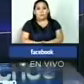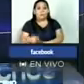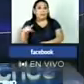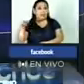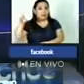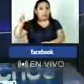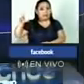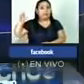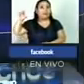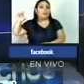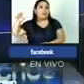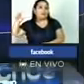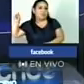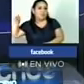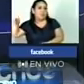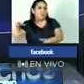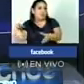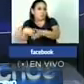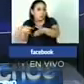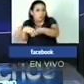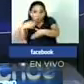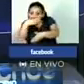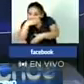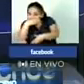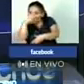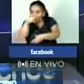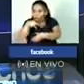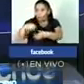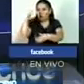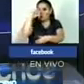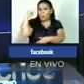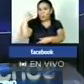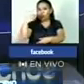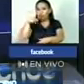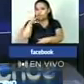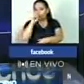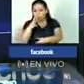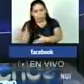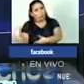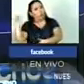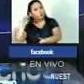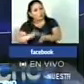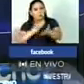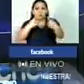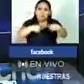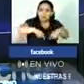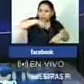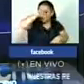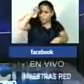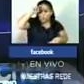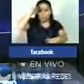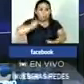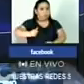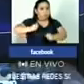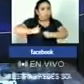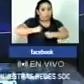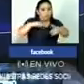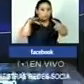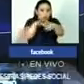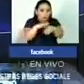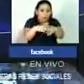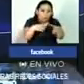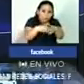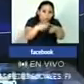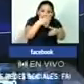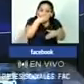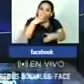ELN la última guerrilla reconocida en Colombia anunció hoy que reanudará sus operaciones militares a partir del 1 de mayo tras el alto